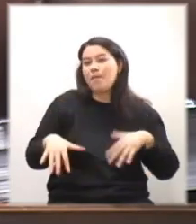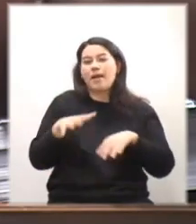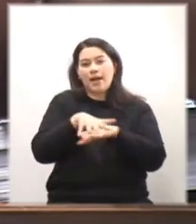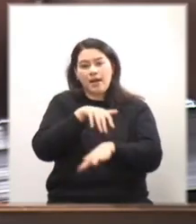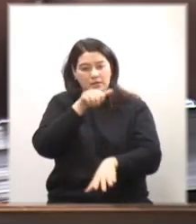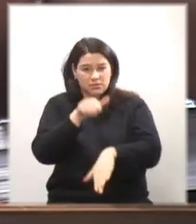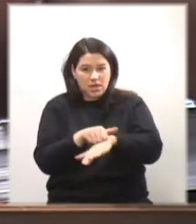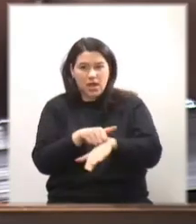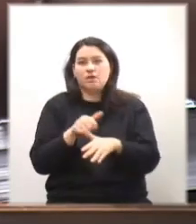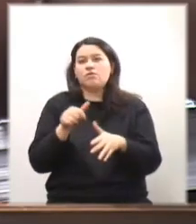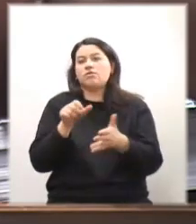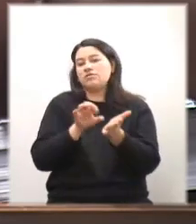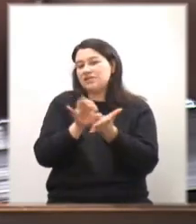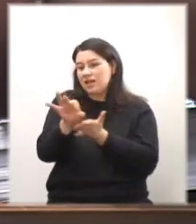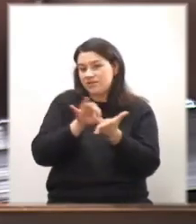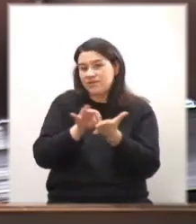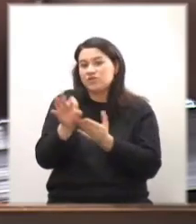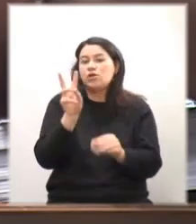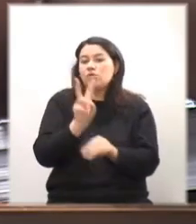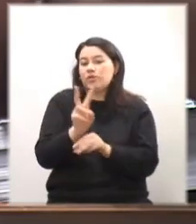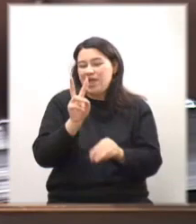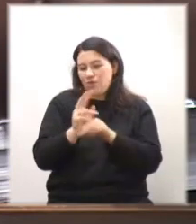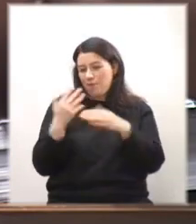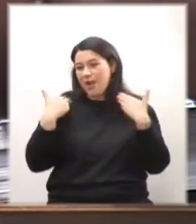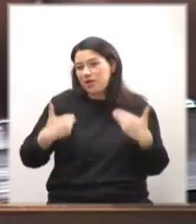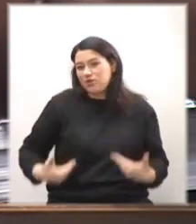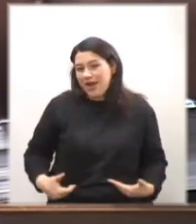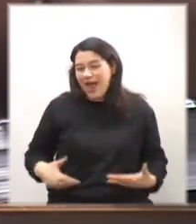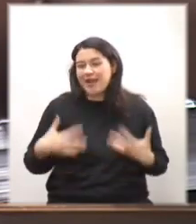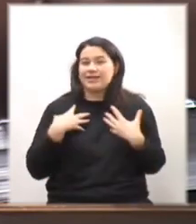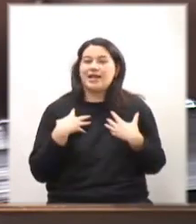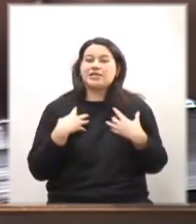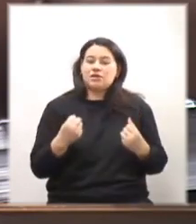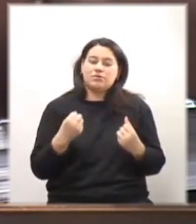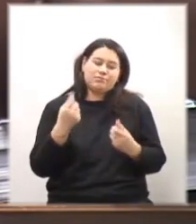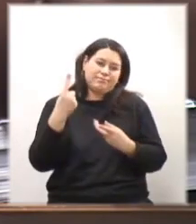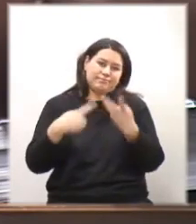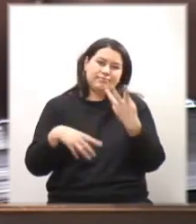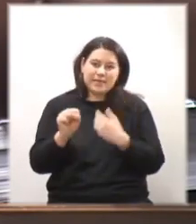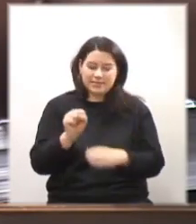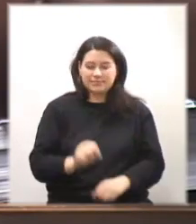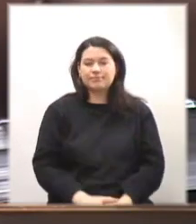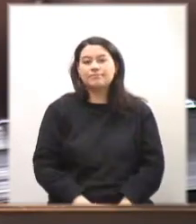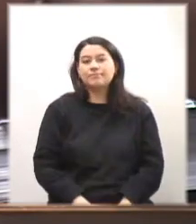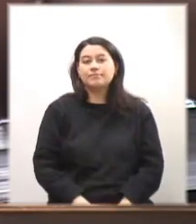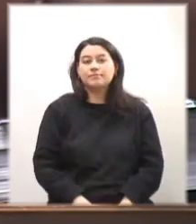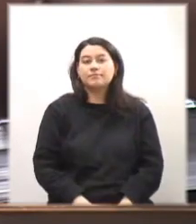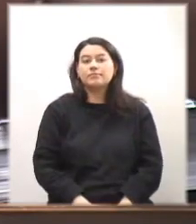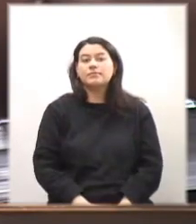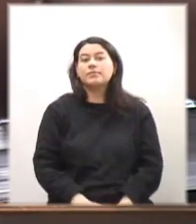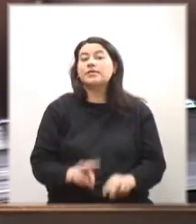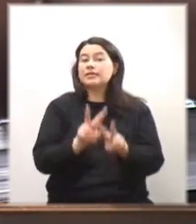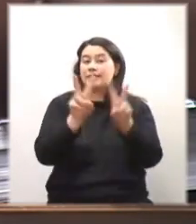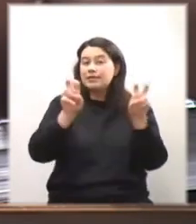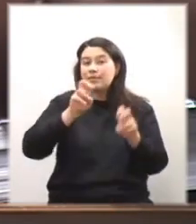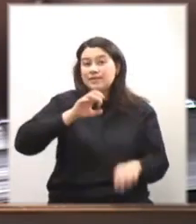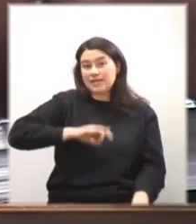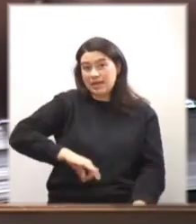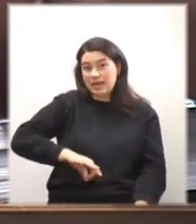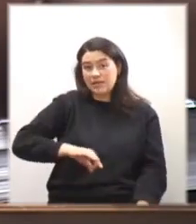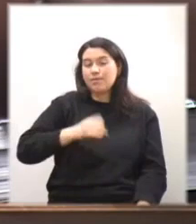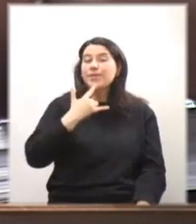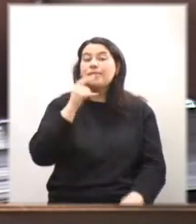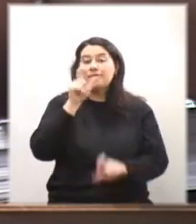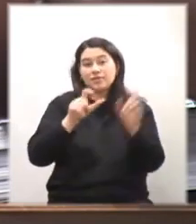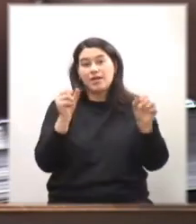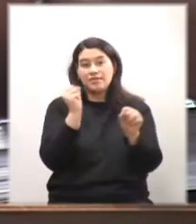calzado, servicios vinculados con el cuidado personal y la salud, entre otros. En cuanto al salario, en el caso de